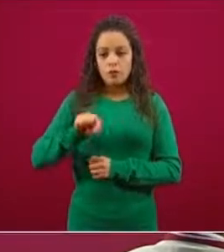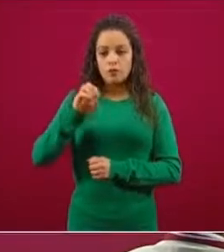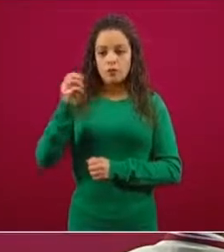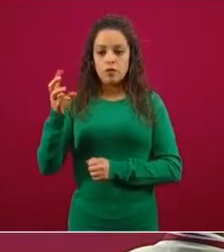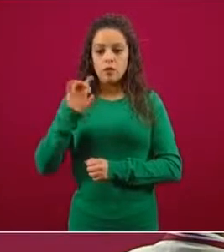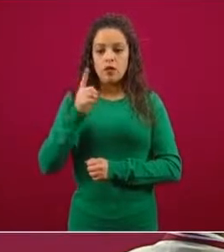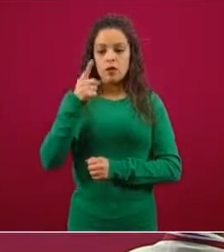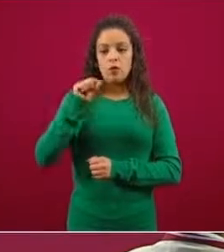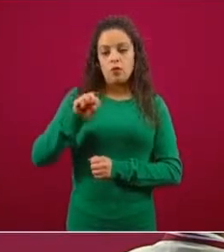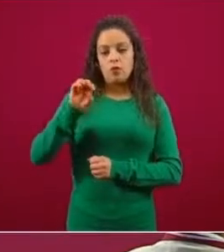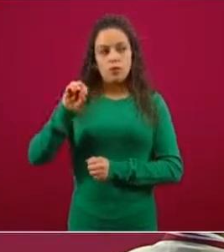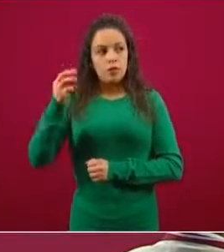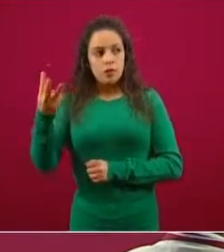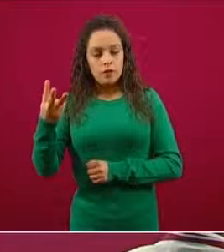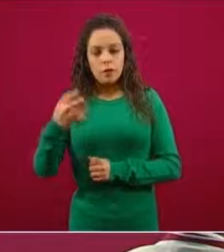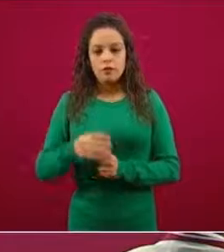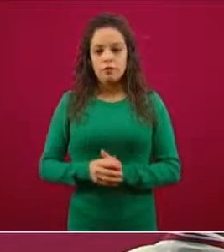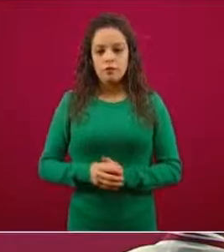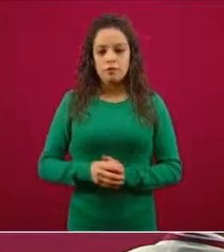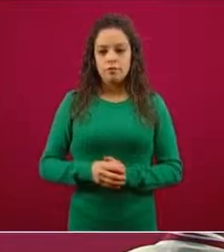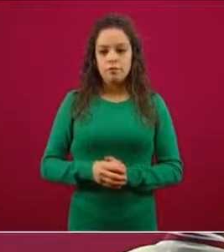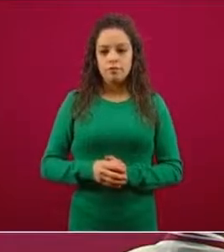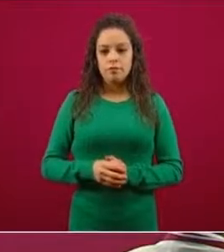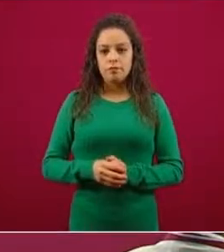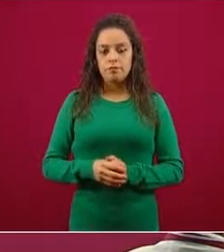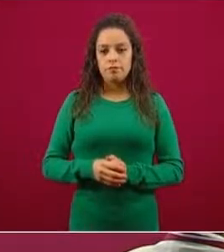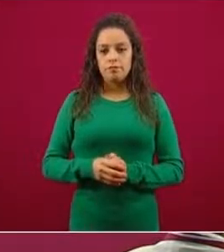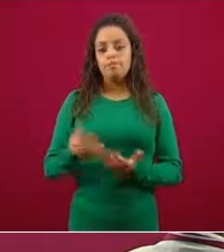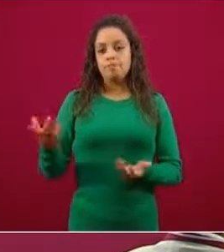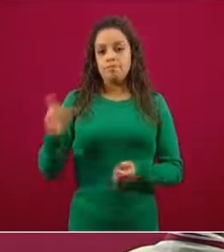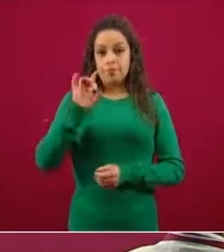31.03 aquí, quiere decir 31 de marzo.